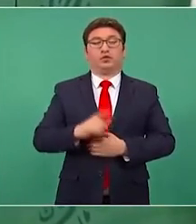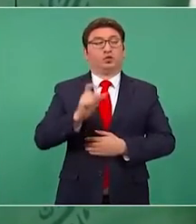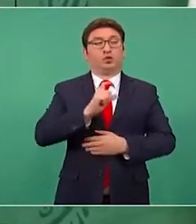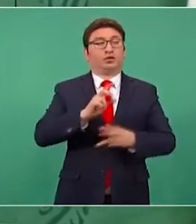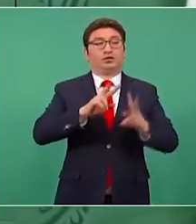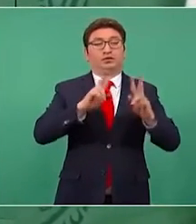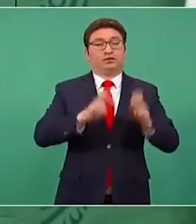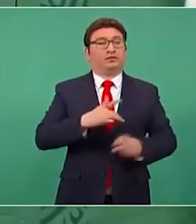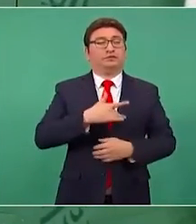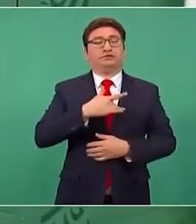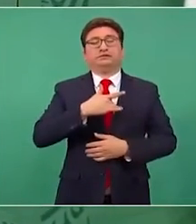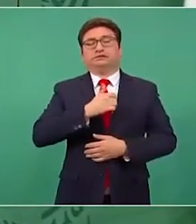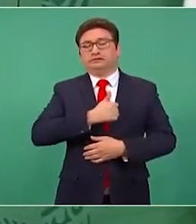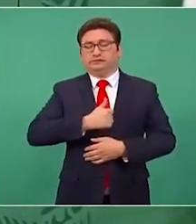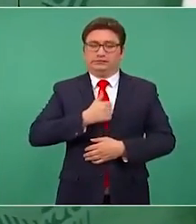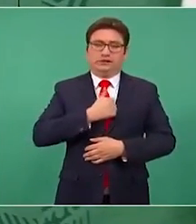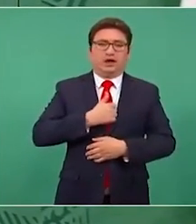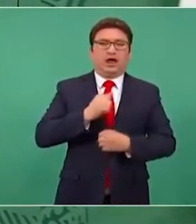lamentables de amigos.